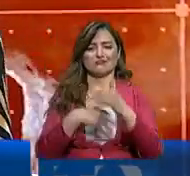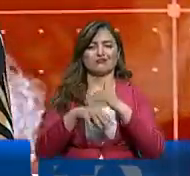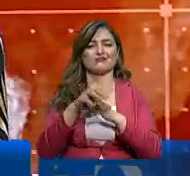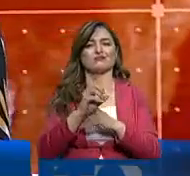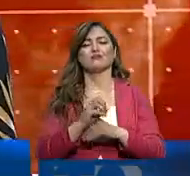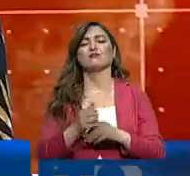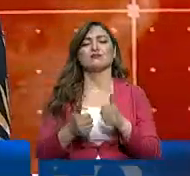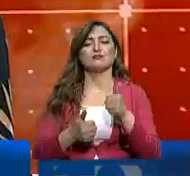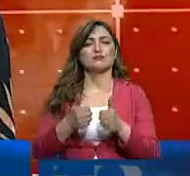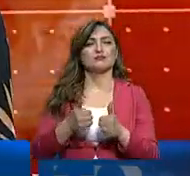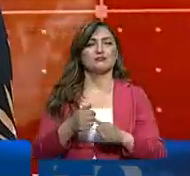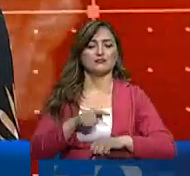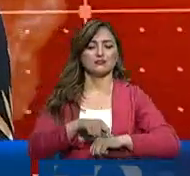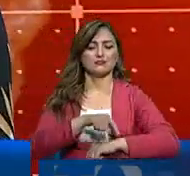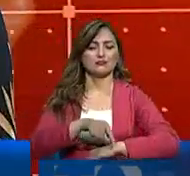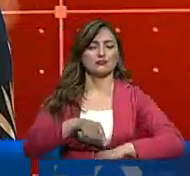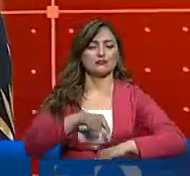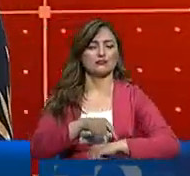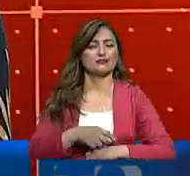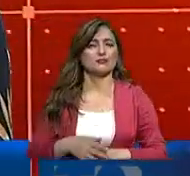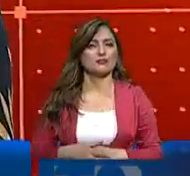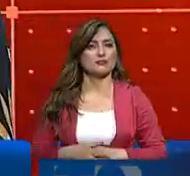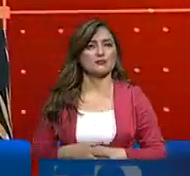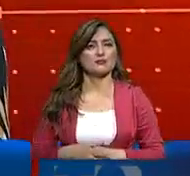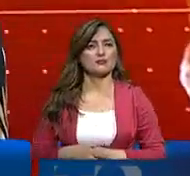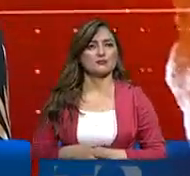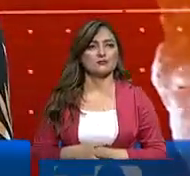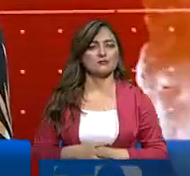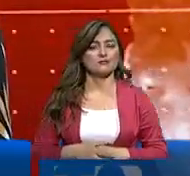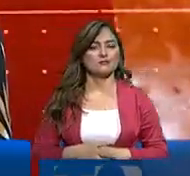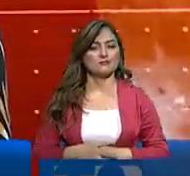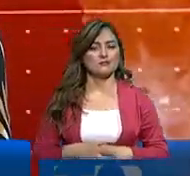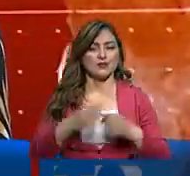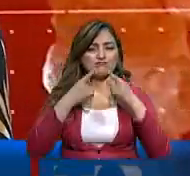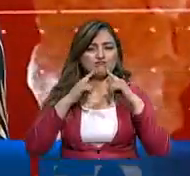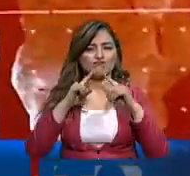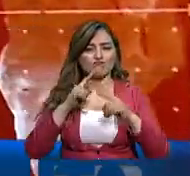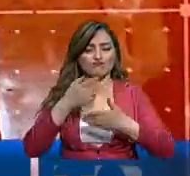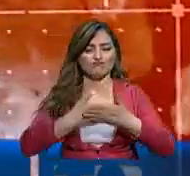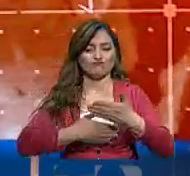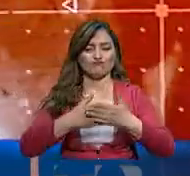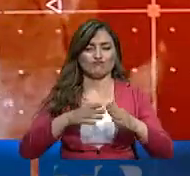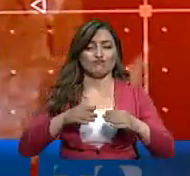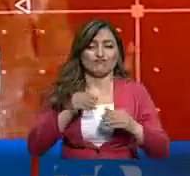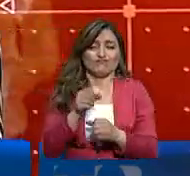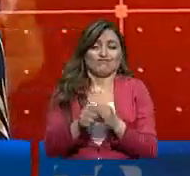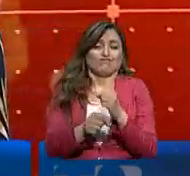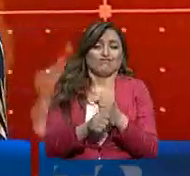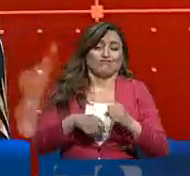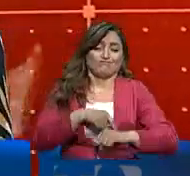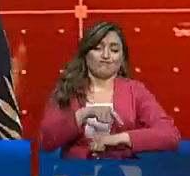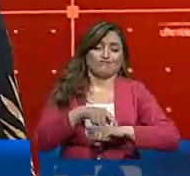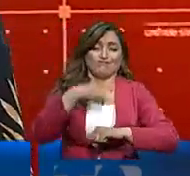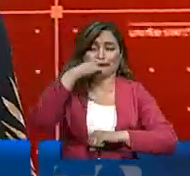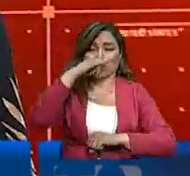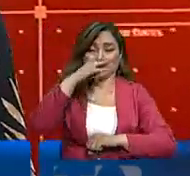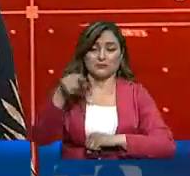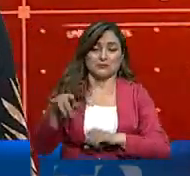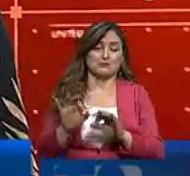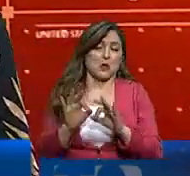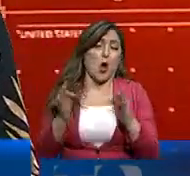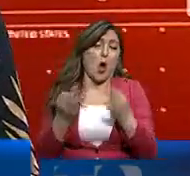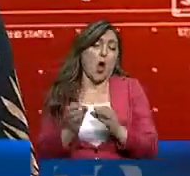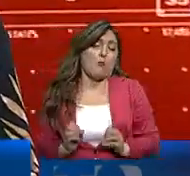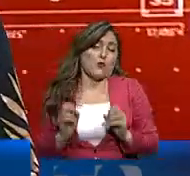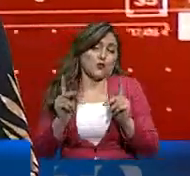de ellos es justamente el tiempo y otro la declaratoria de adoptabilidad que puede tardar años y dejar a los niños sin la posibilidad